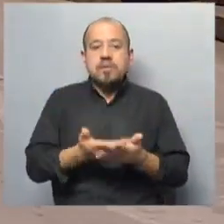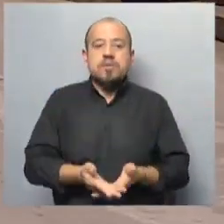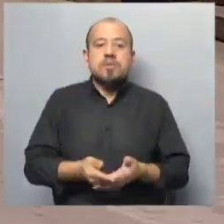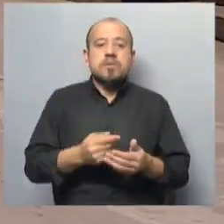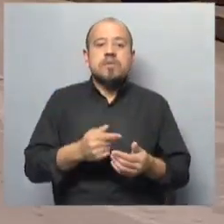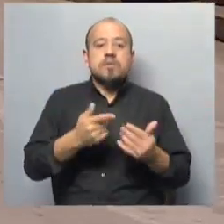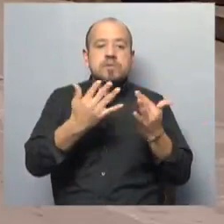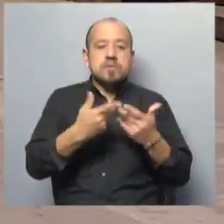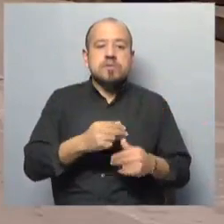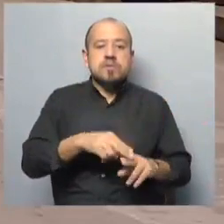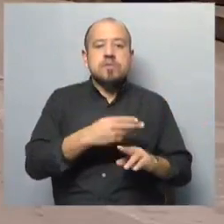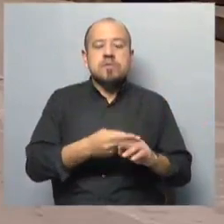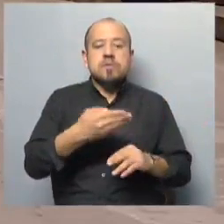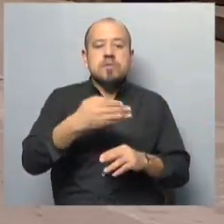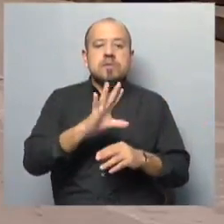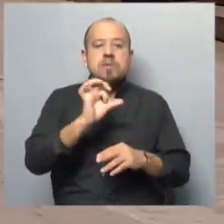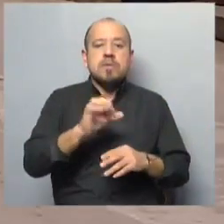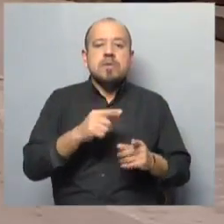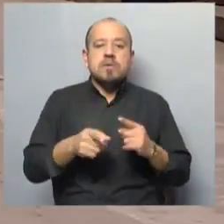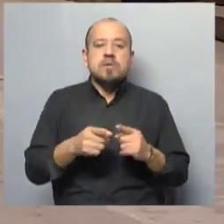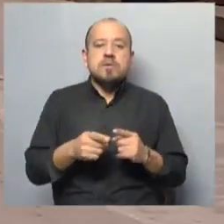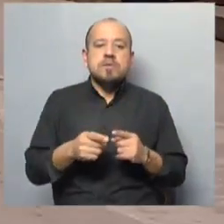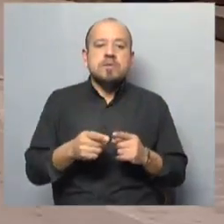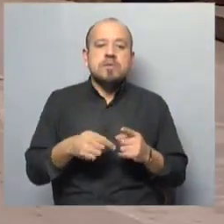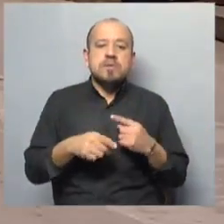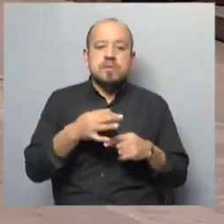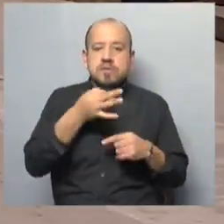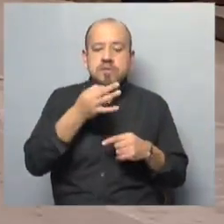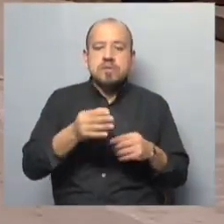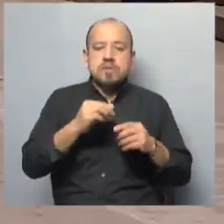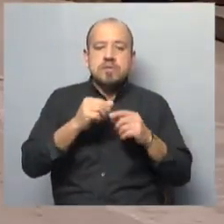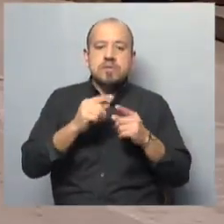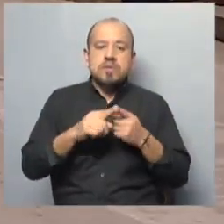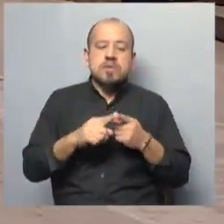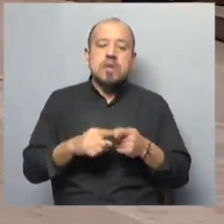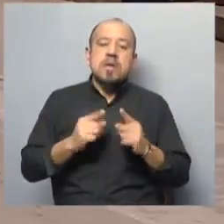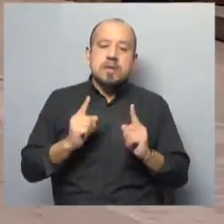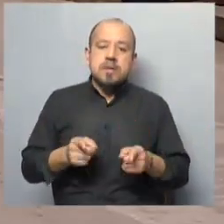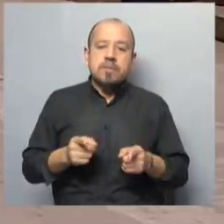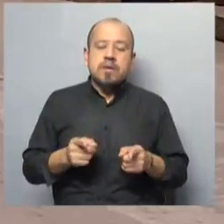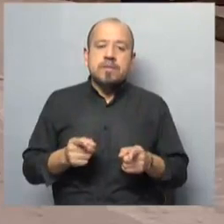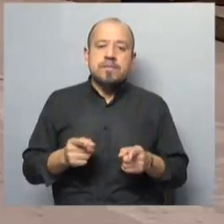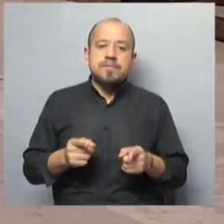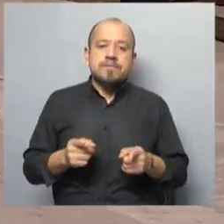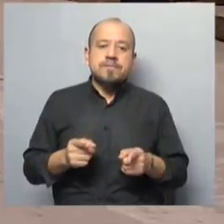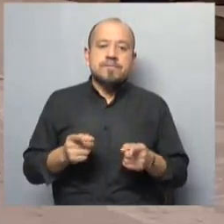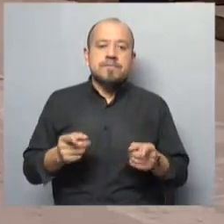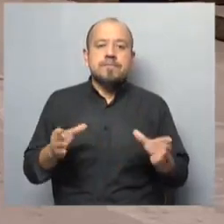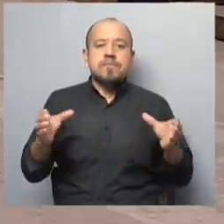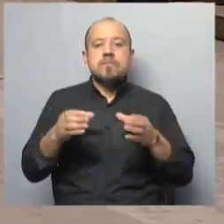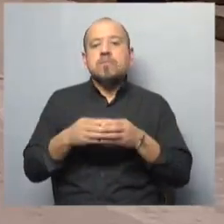de la seguridad social, entre otros temas que habló el secretario de la presidencia. Una